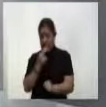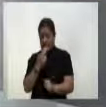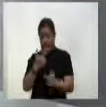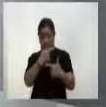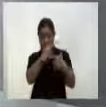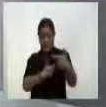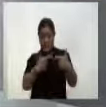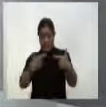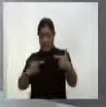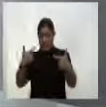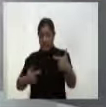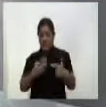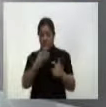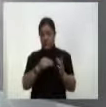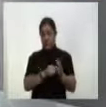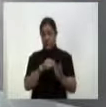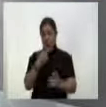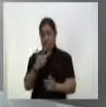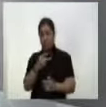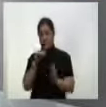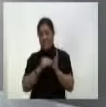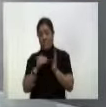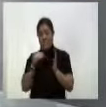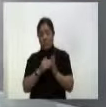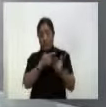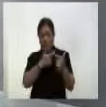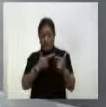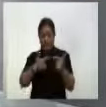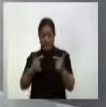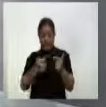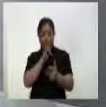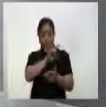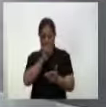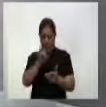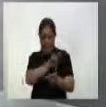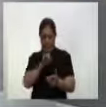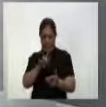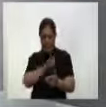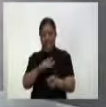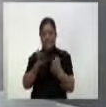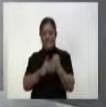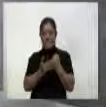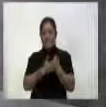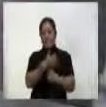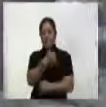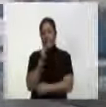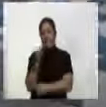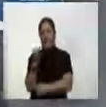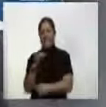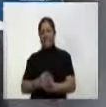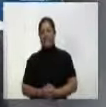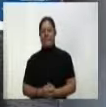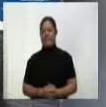las 3.8 millones de boletas electorales para el próximo 6 de junio.